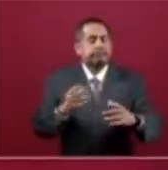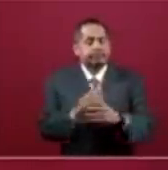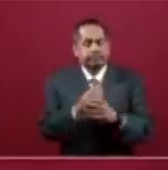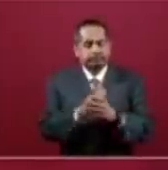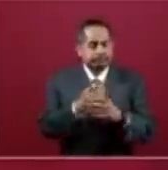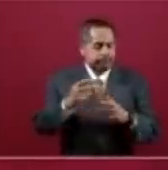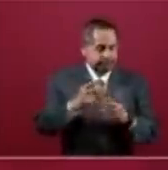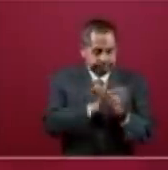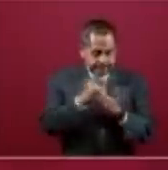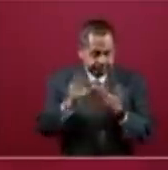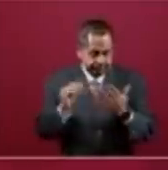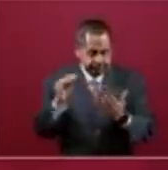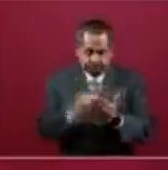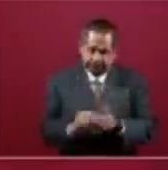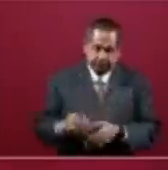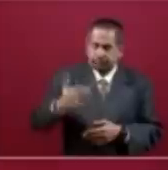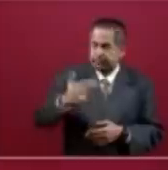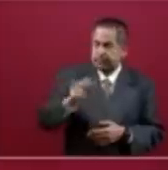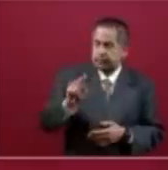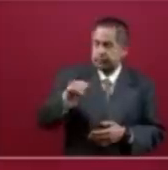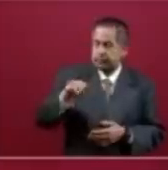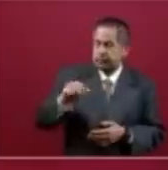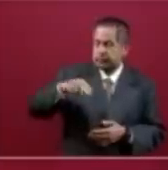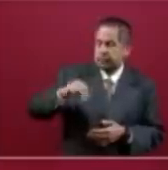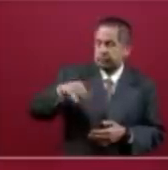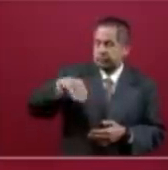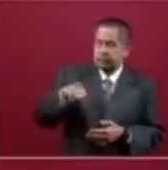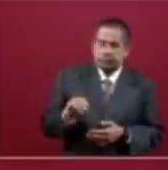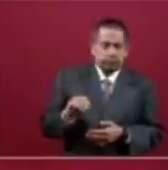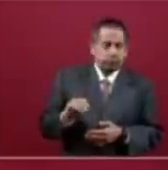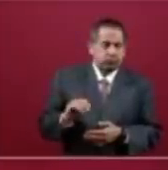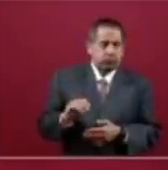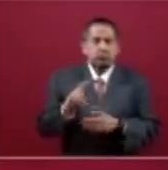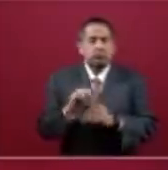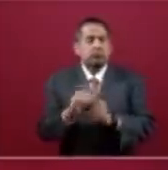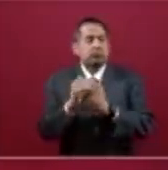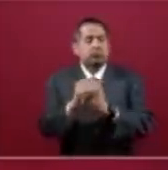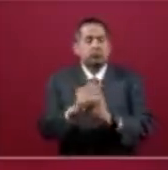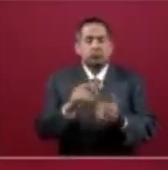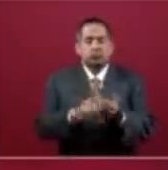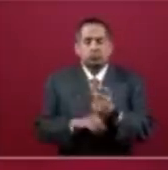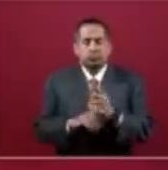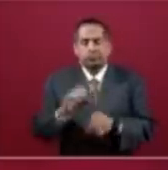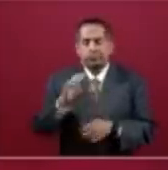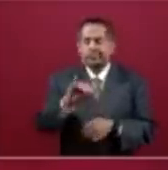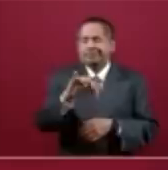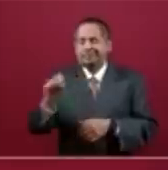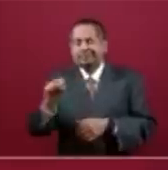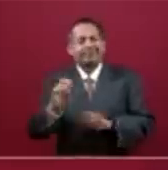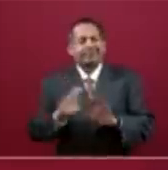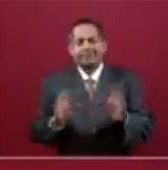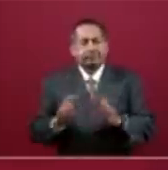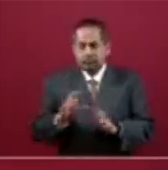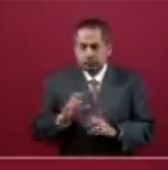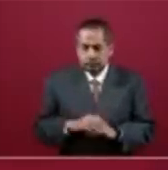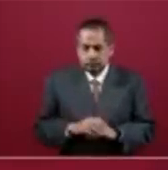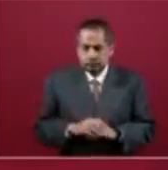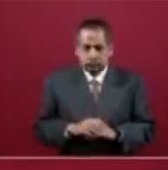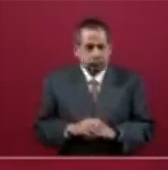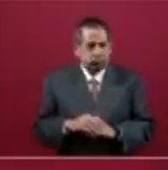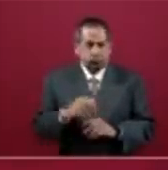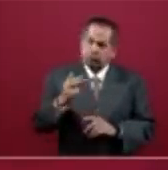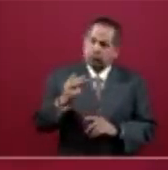el humanismo, no limitarnos a decir las ciencias sociales, el